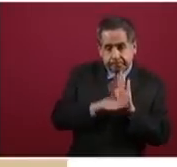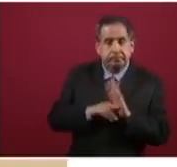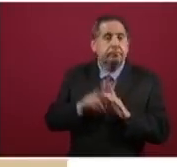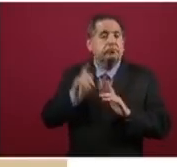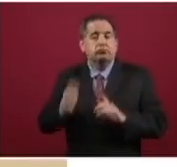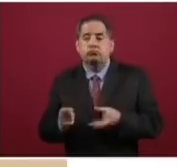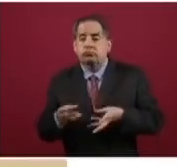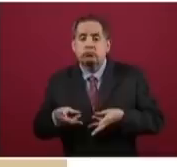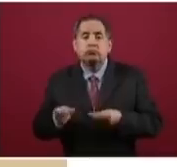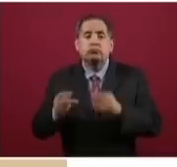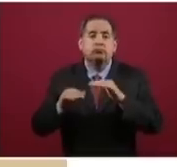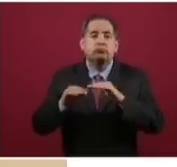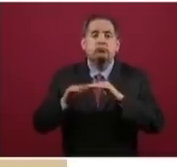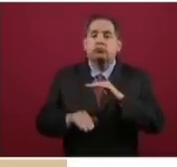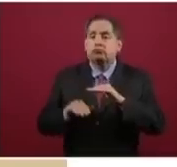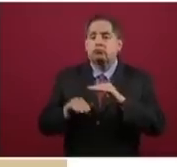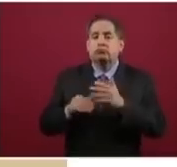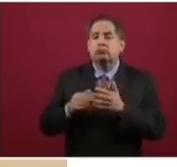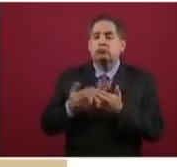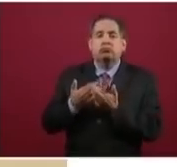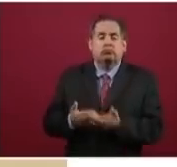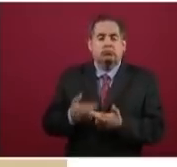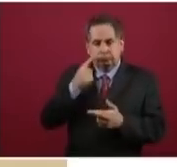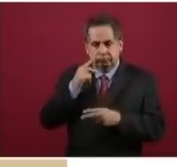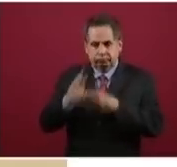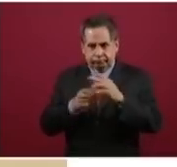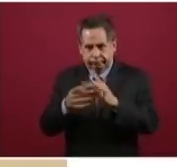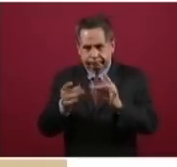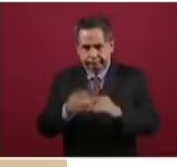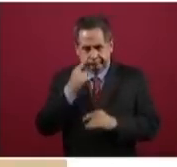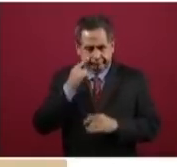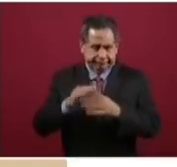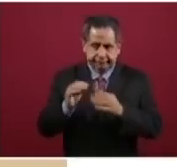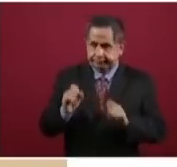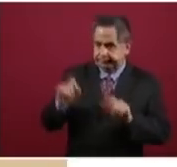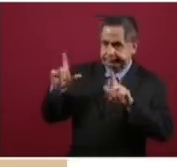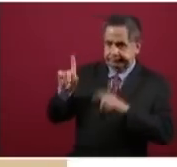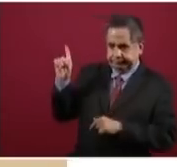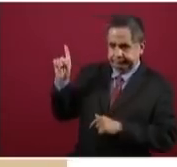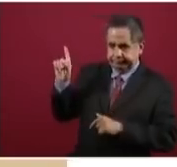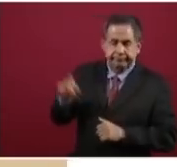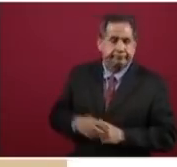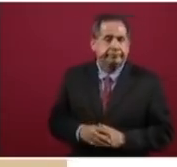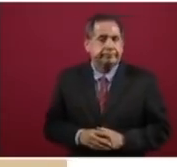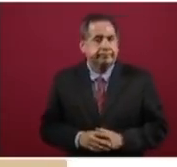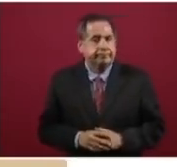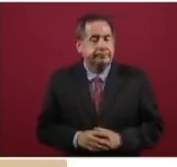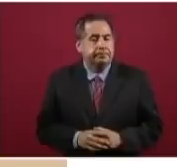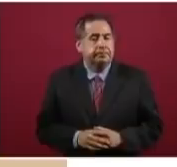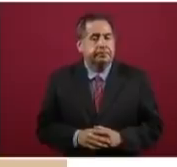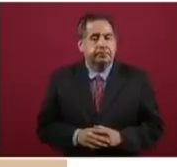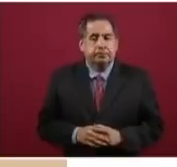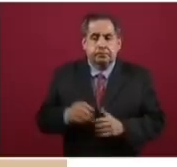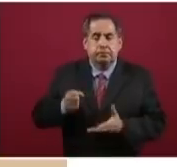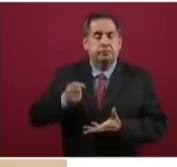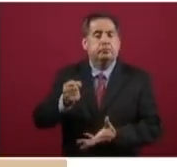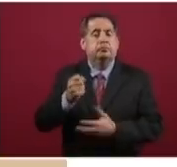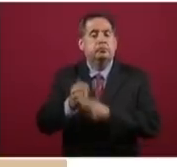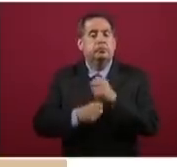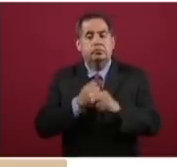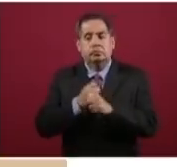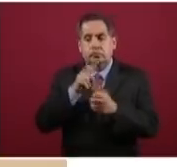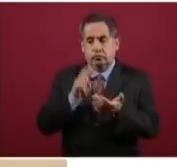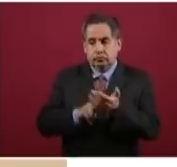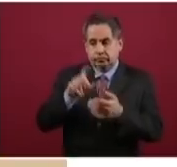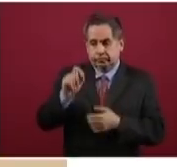disponible es relativamente pequeño empecemos por la parte de arriba para el presupuesto para todo 2020 tenemos